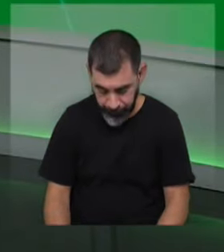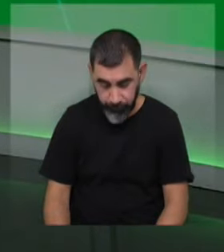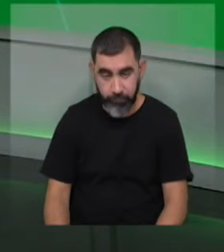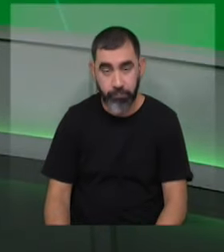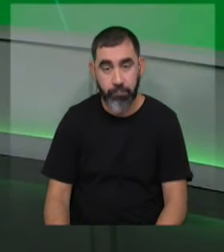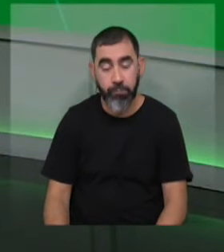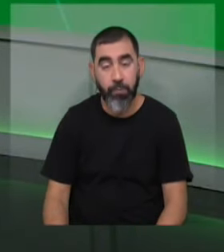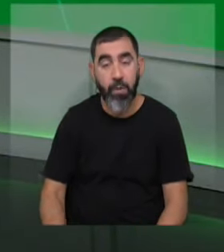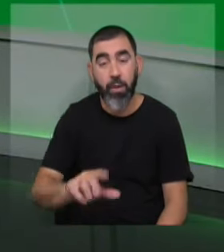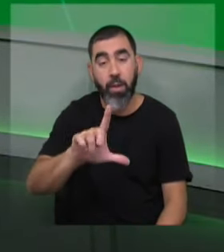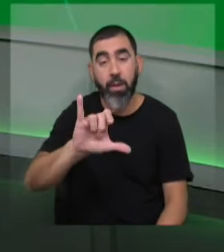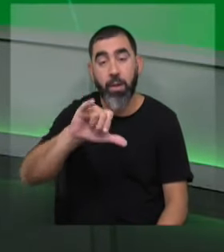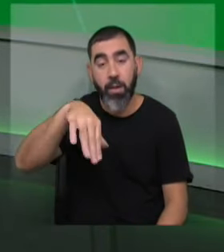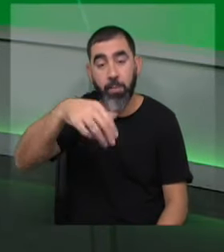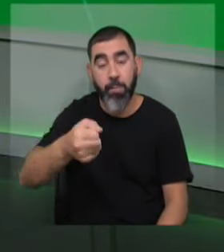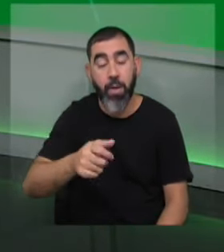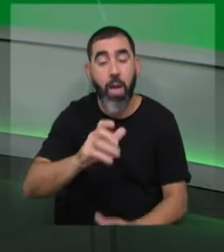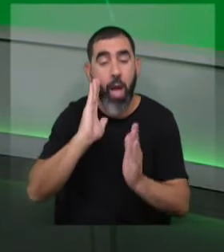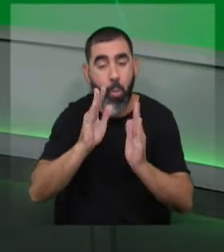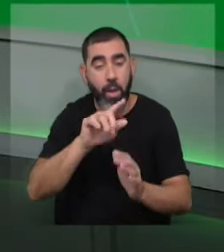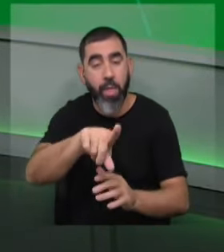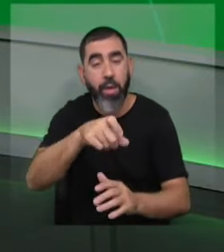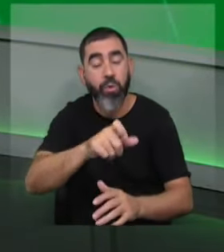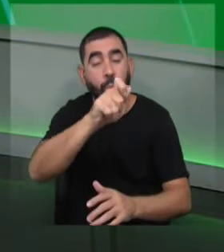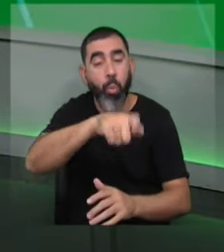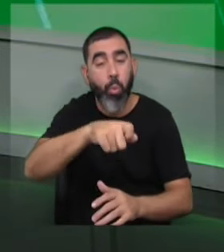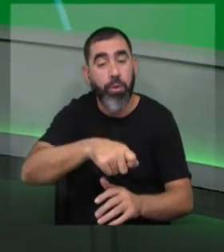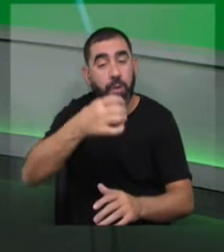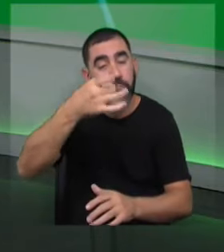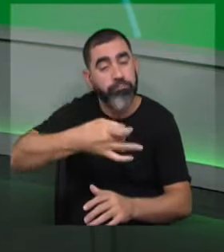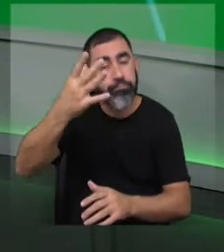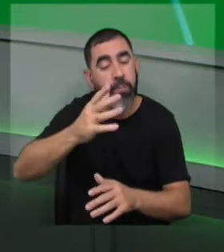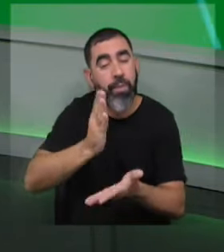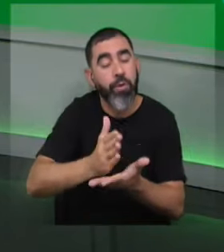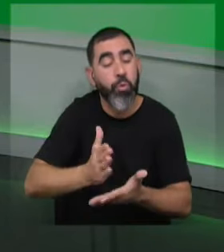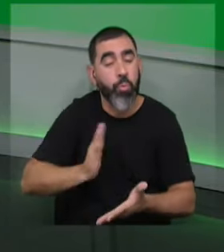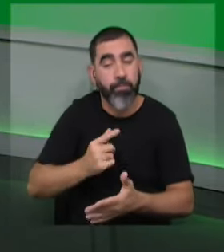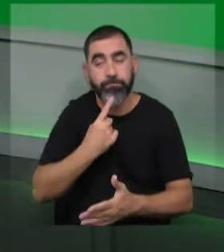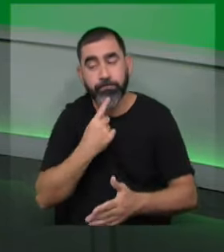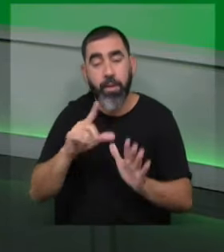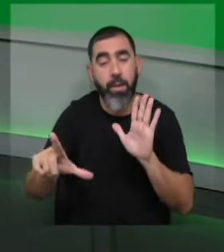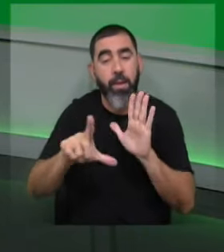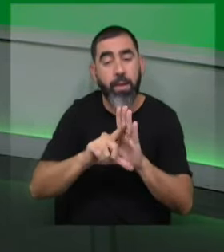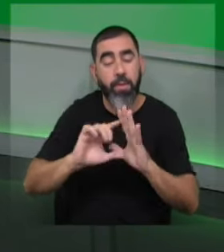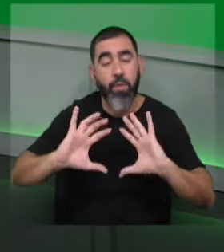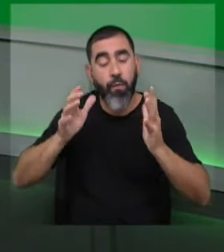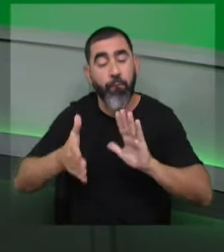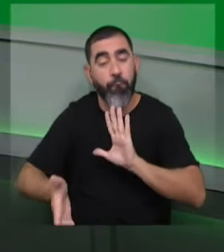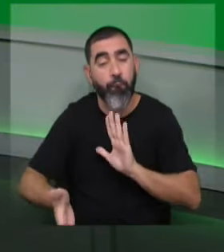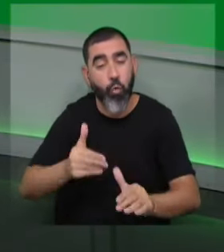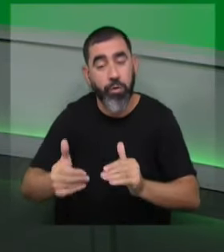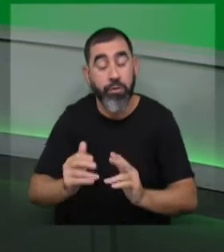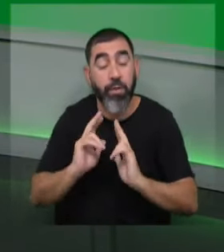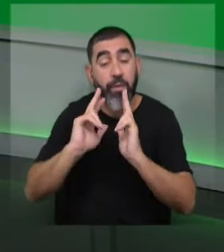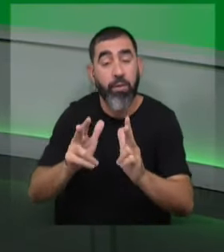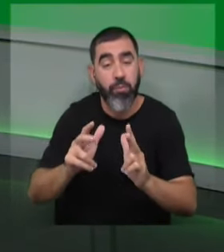Ana Lima, abogada, ex jueza y especialista en derechos de la mujer, se refirió a los cuestionamientos a la ley de violencia basada en género. Aseguró